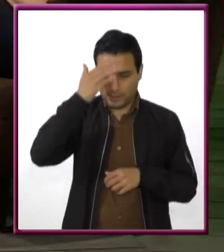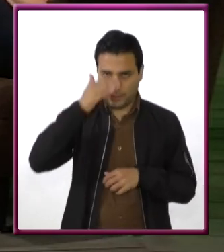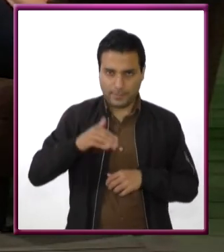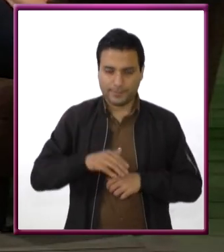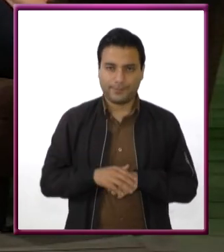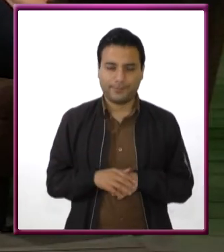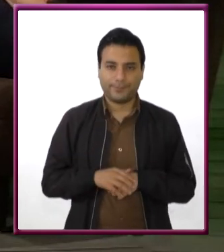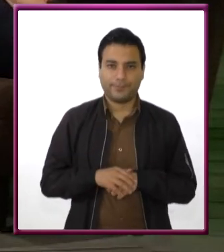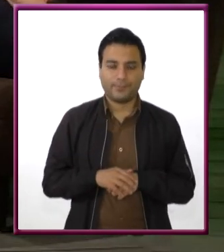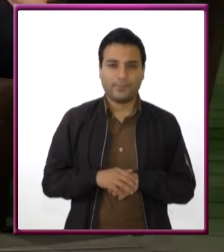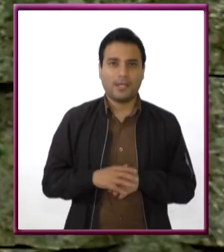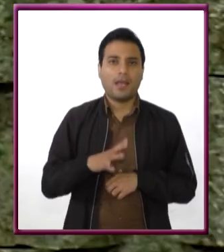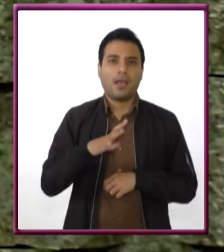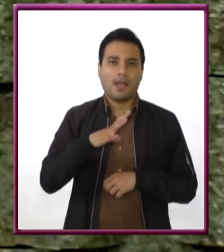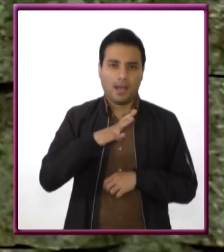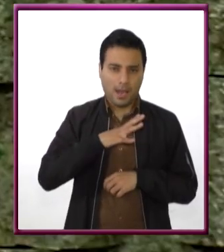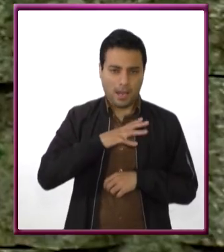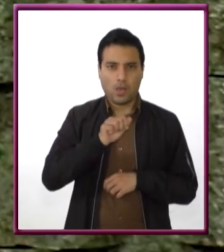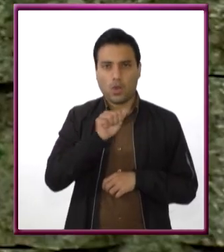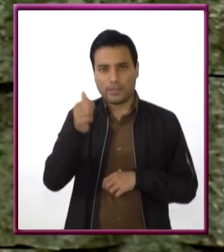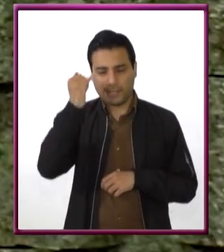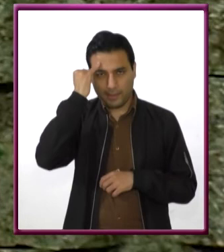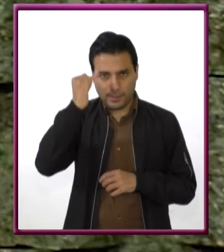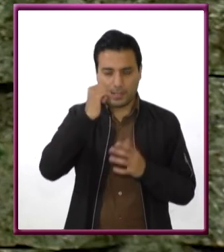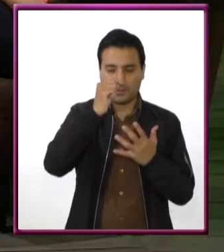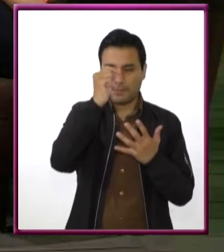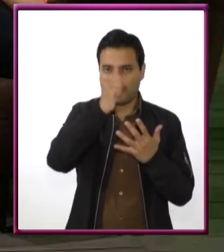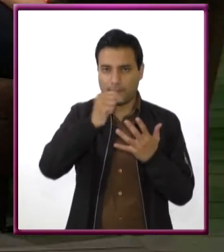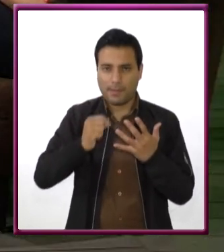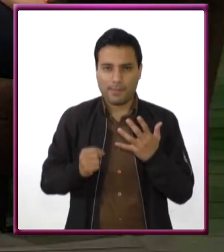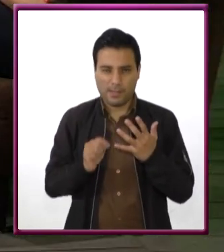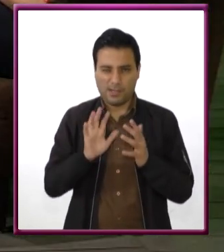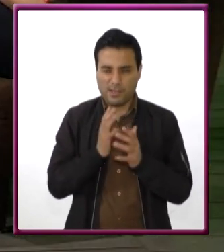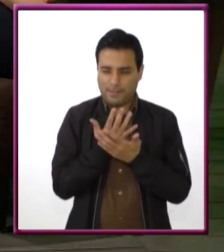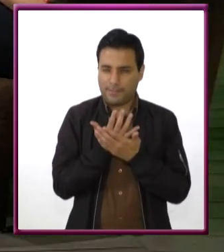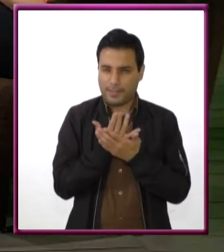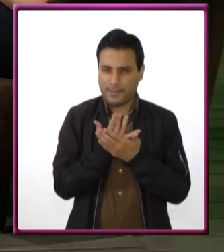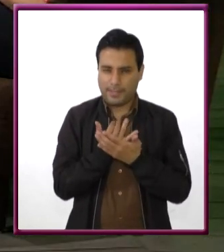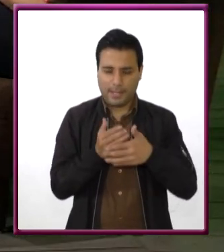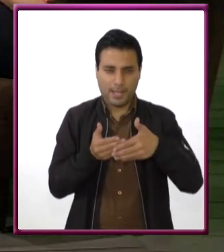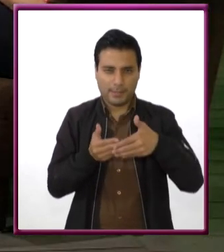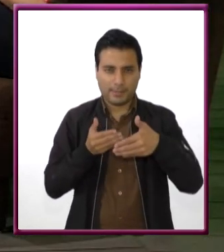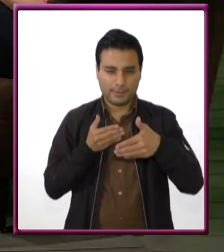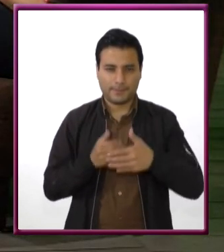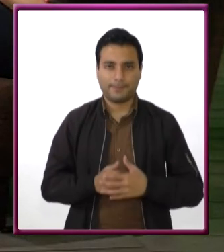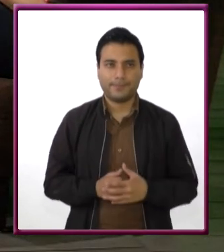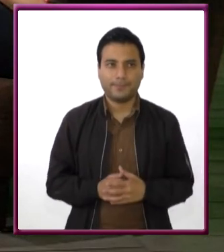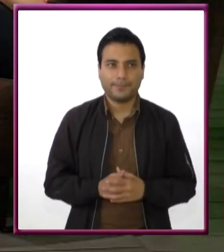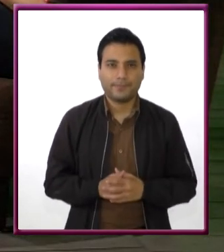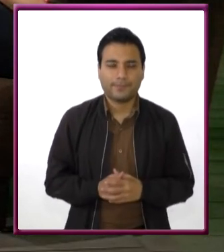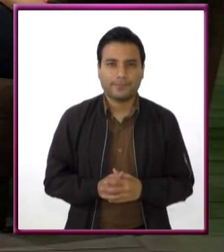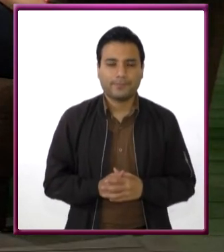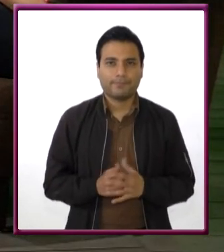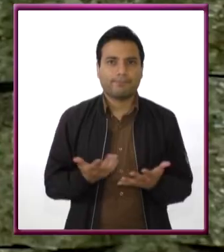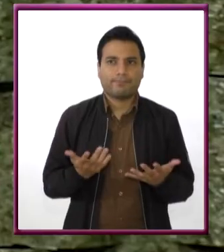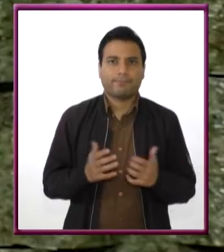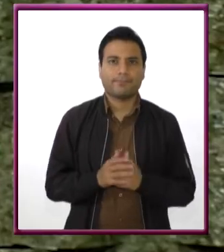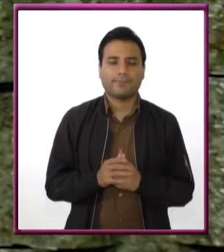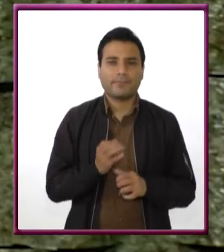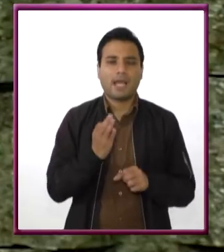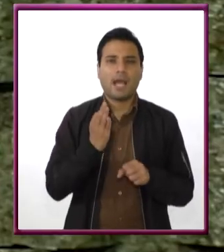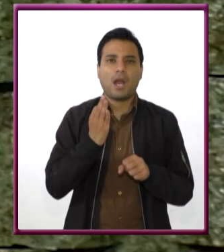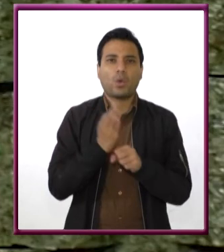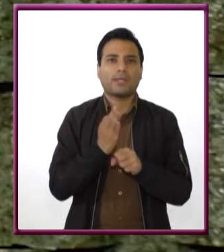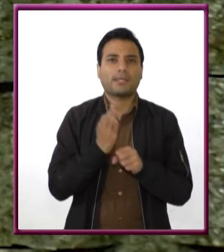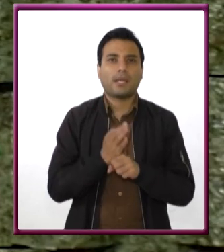que tenemos para el uso de estos plaguicidas, de estas sustancias químicas, ¿qué es lo que nos protege a nosotros